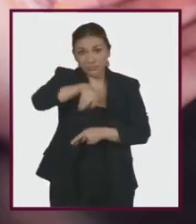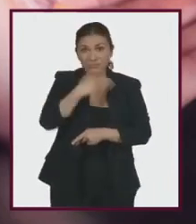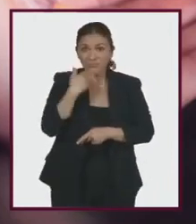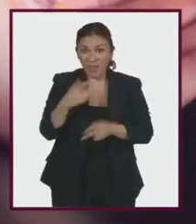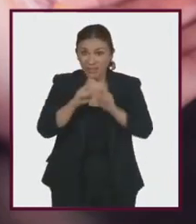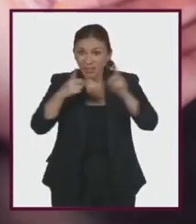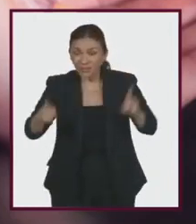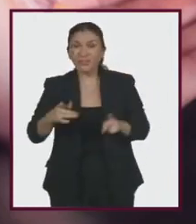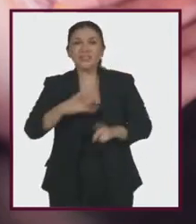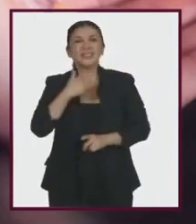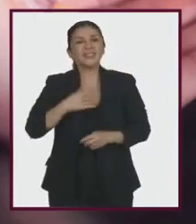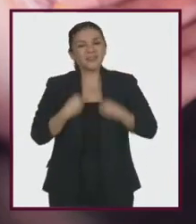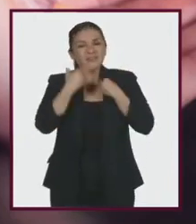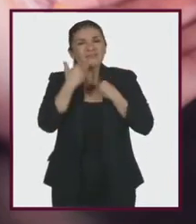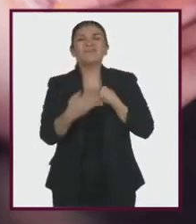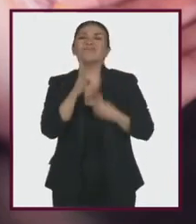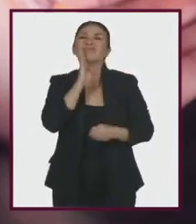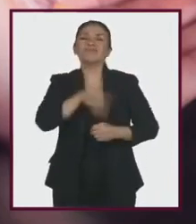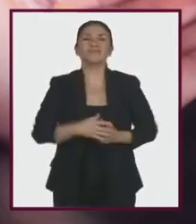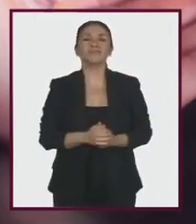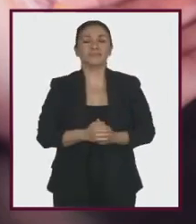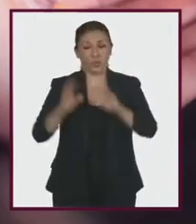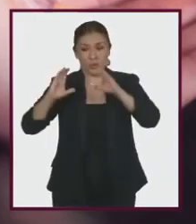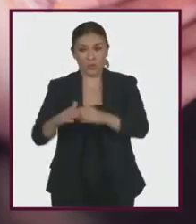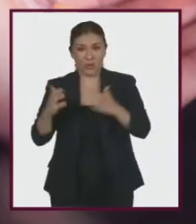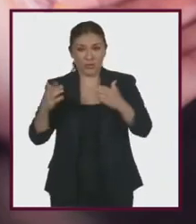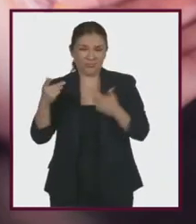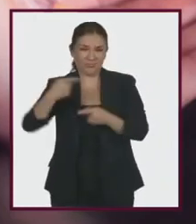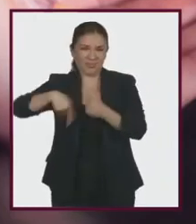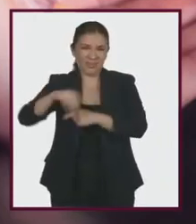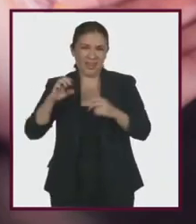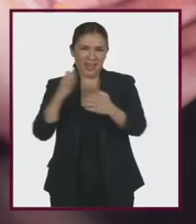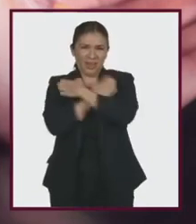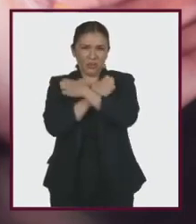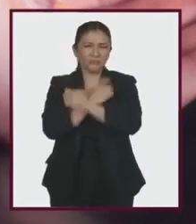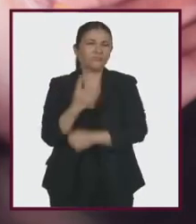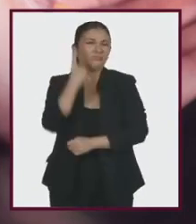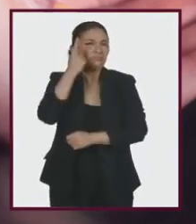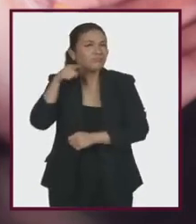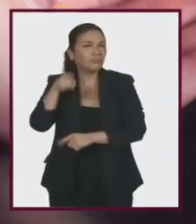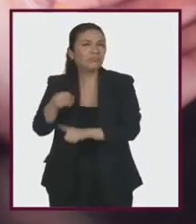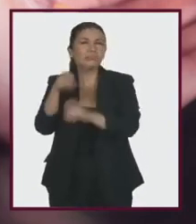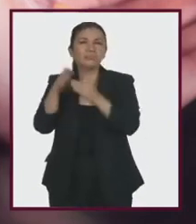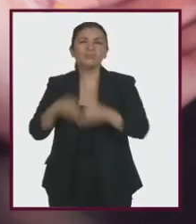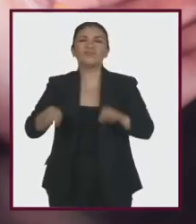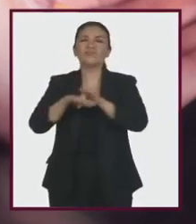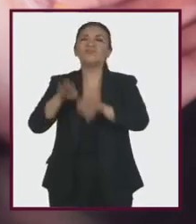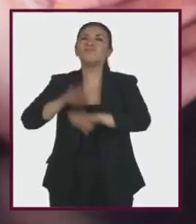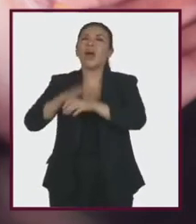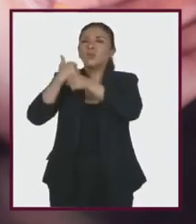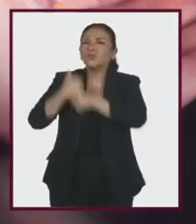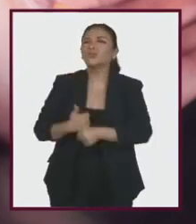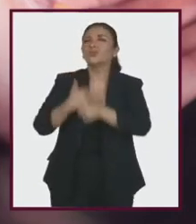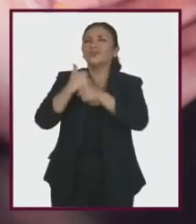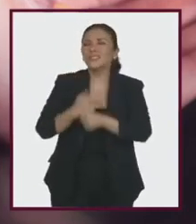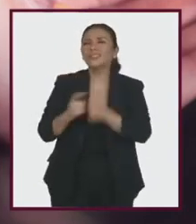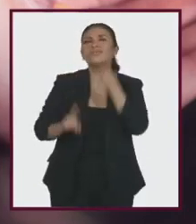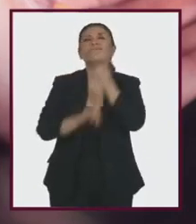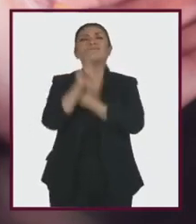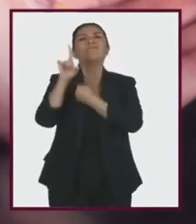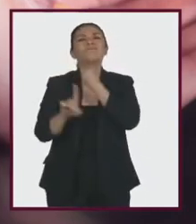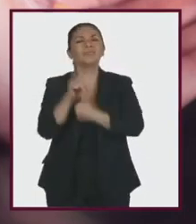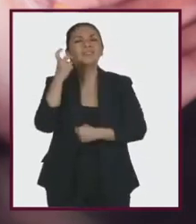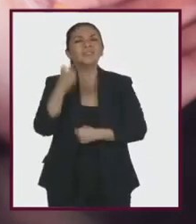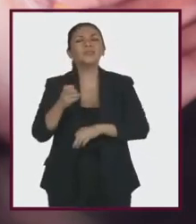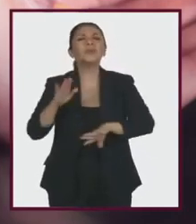y bienestar. La comunidad educativa es uno de los sectores de la sociedad más vulnerables y que padece profundamente